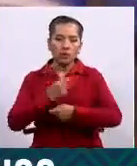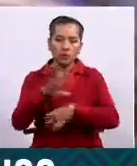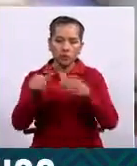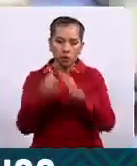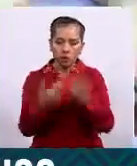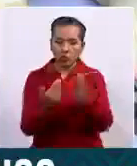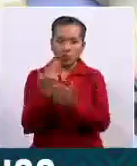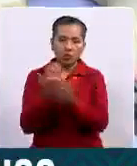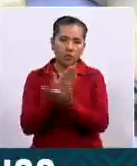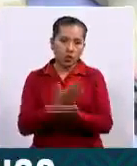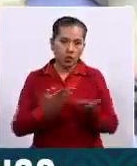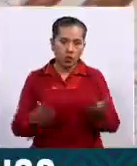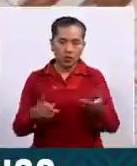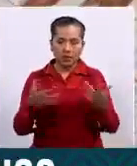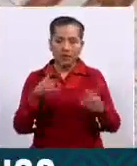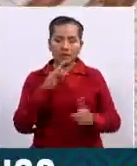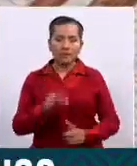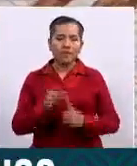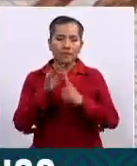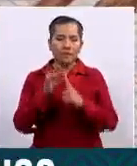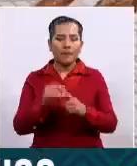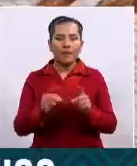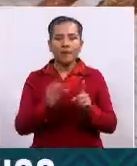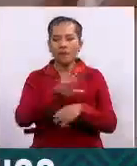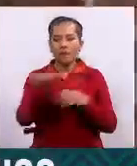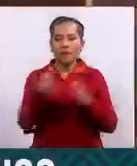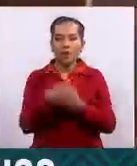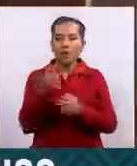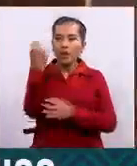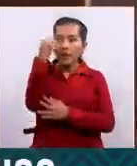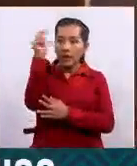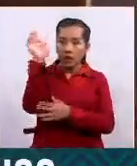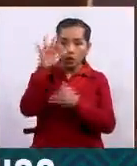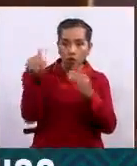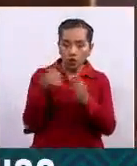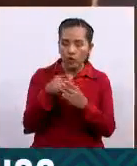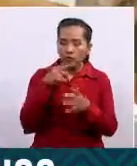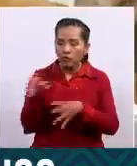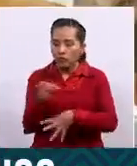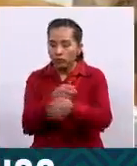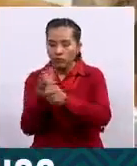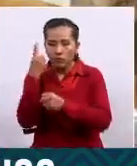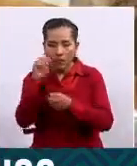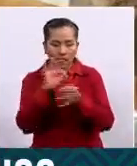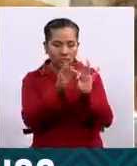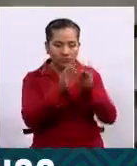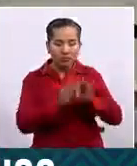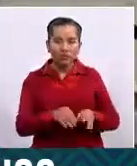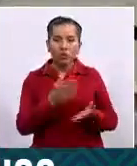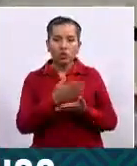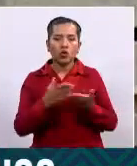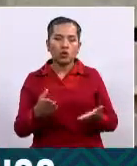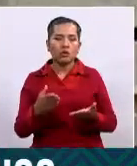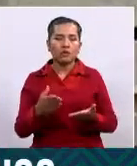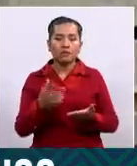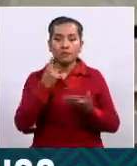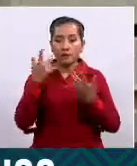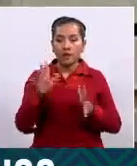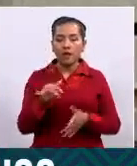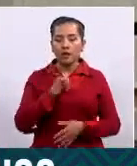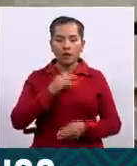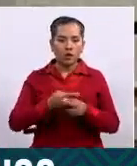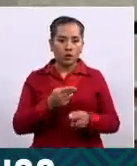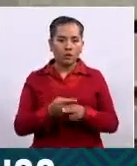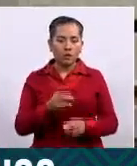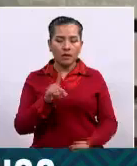artesanías realizadas con la materia prima de residuos de la naturaleza, de forma sostenible, con identidad cultural amazónica. Yo me llamo Dina